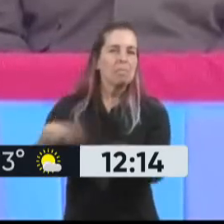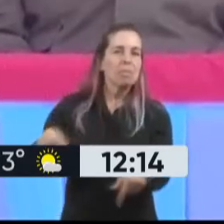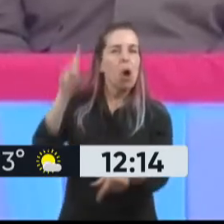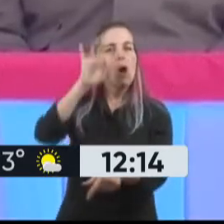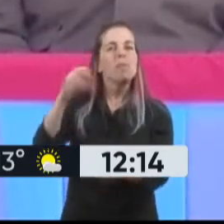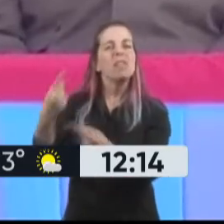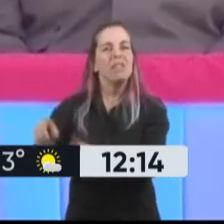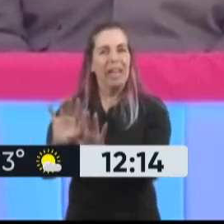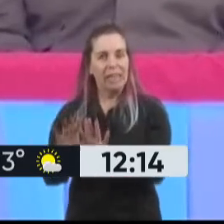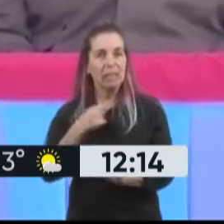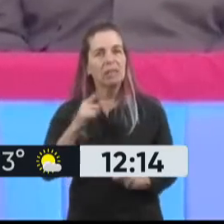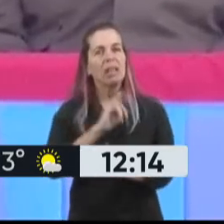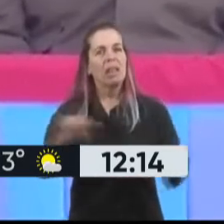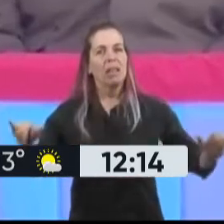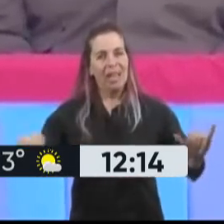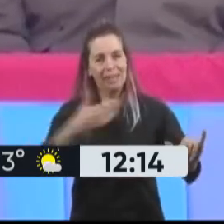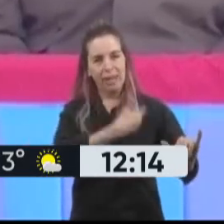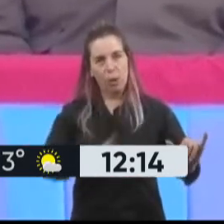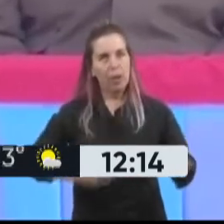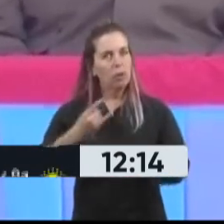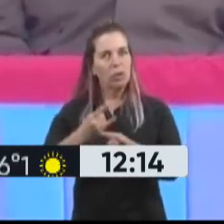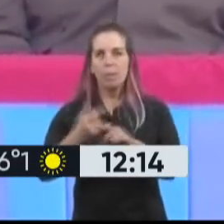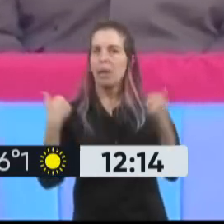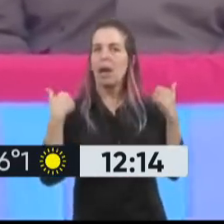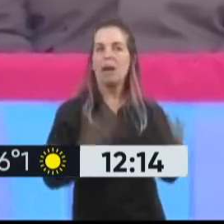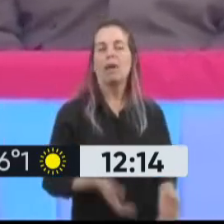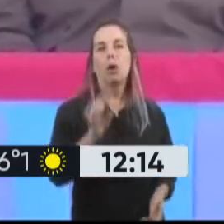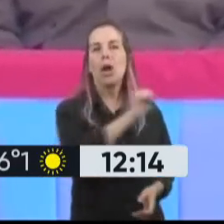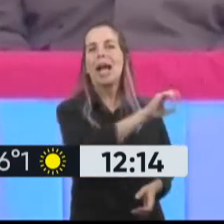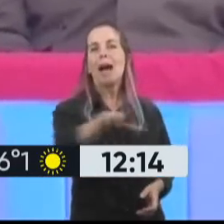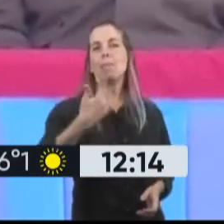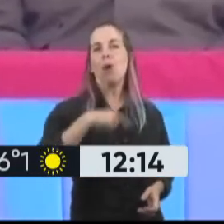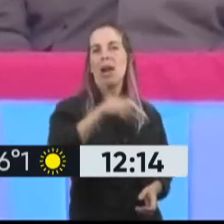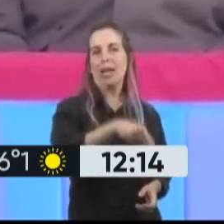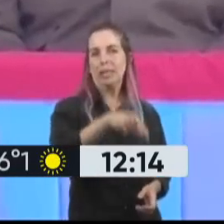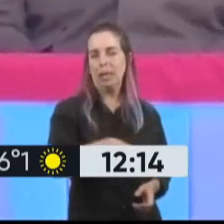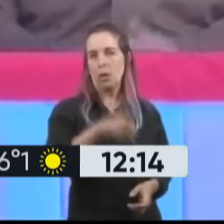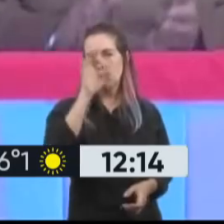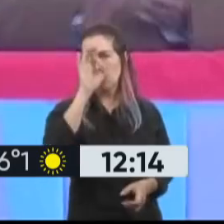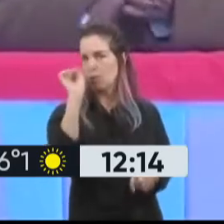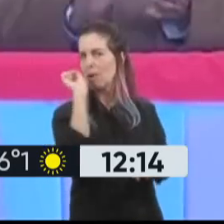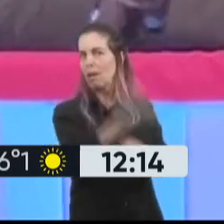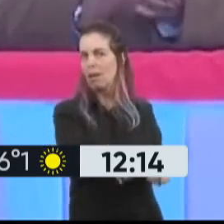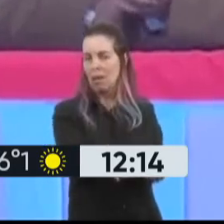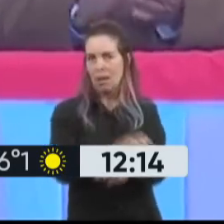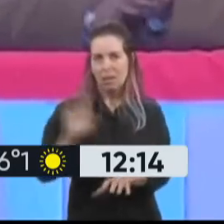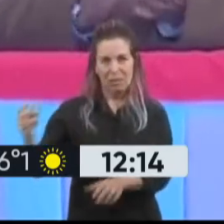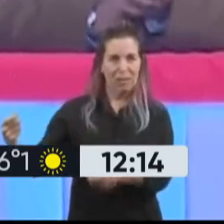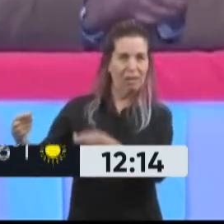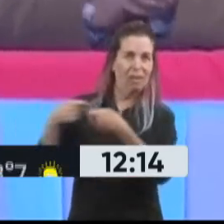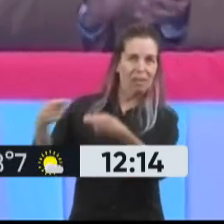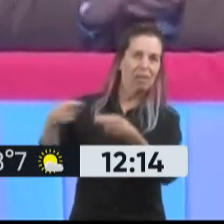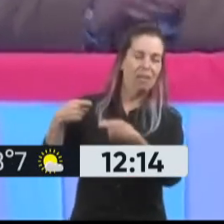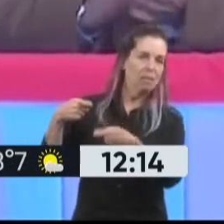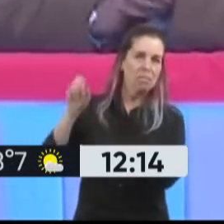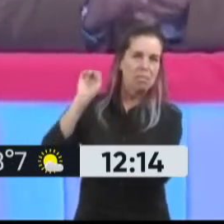decirles que esta administración siempre estará del lado del campo argentino y no se dejará amedrentar por consignas importadas que